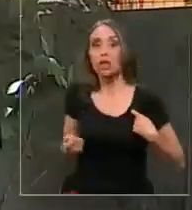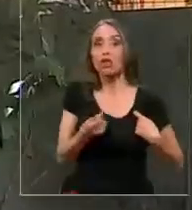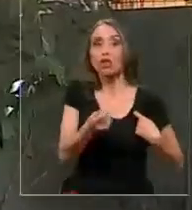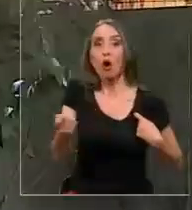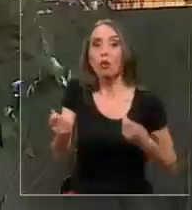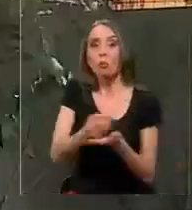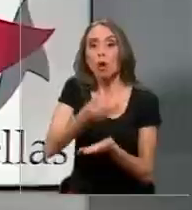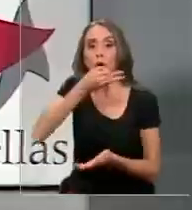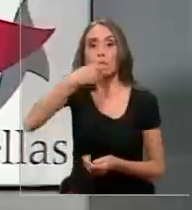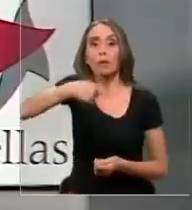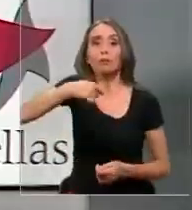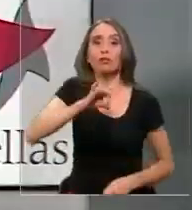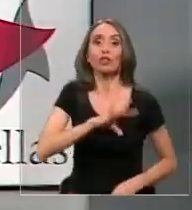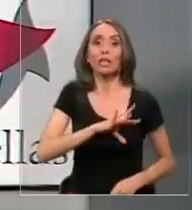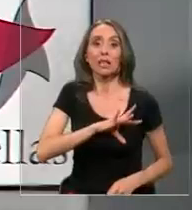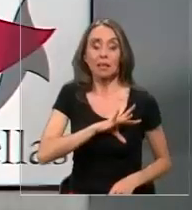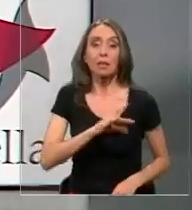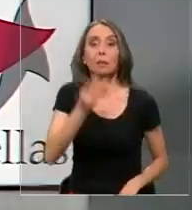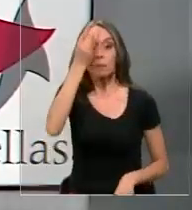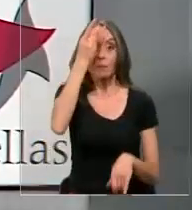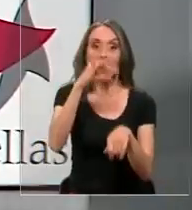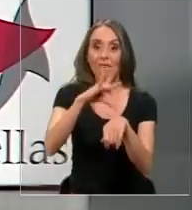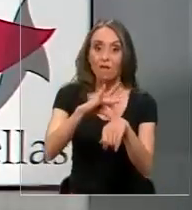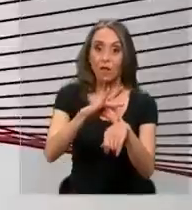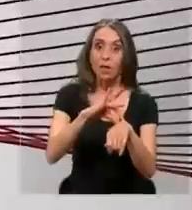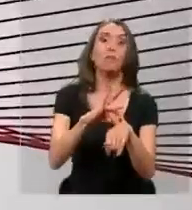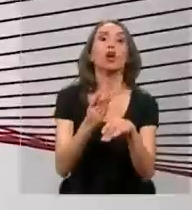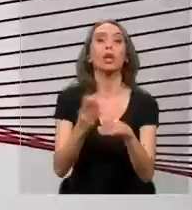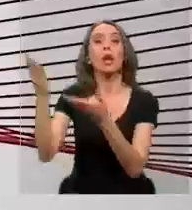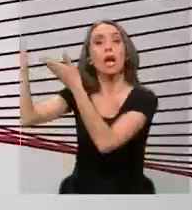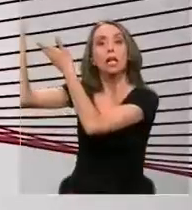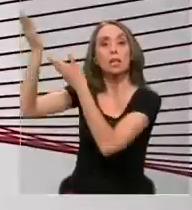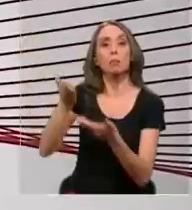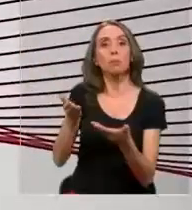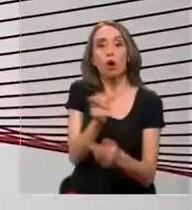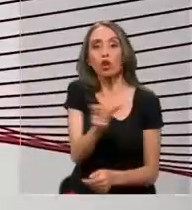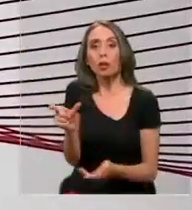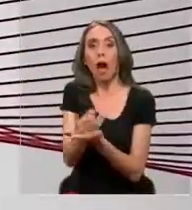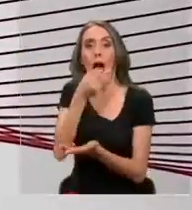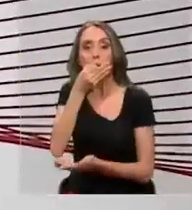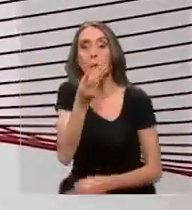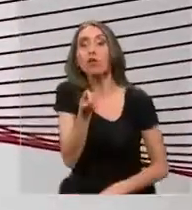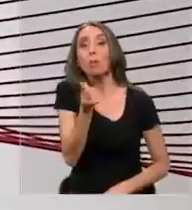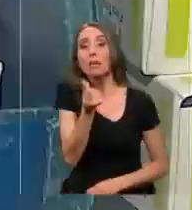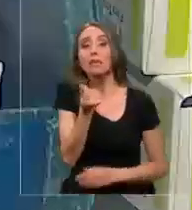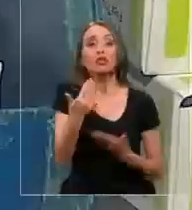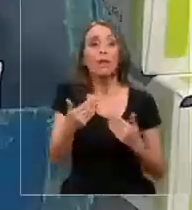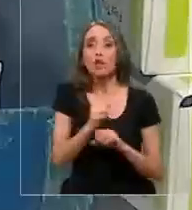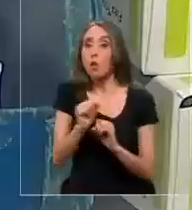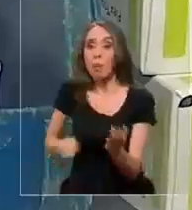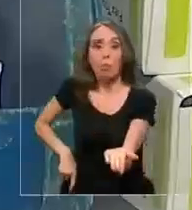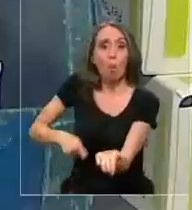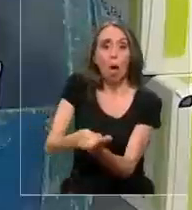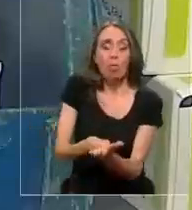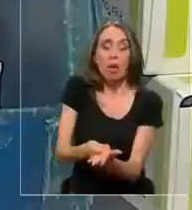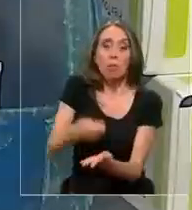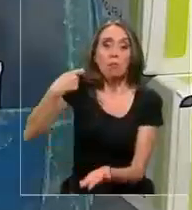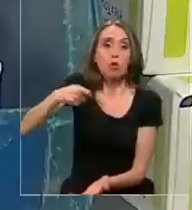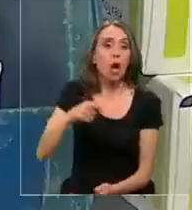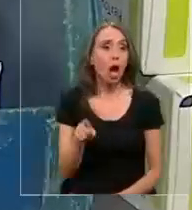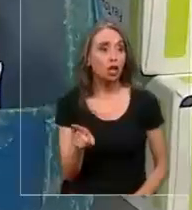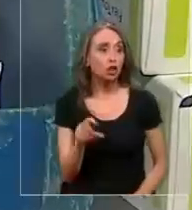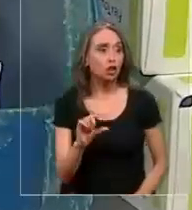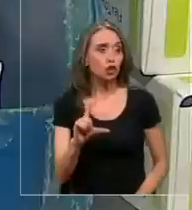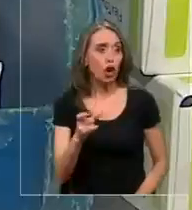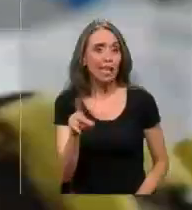los medicamentos en chile por eso pacientes recurren a la importación de drogas cuyos precios a veces son inalcanzables como solienses